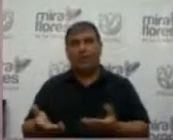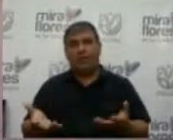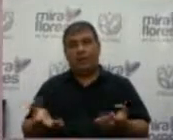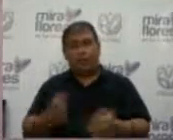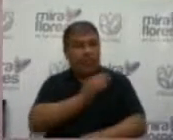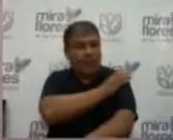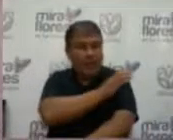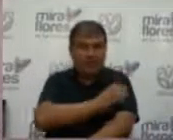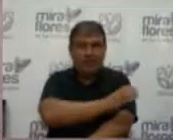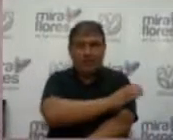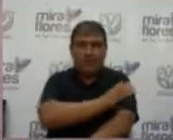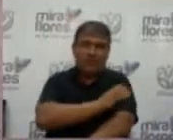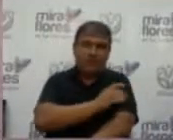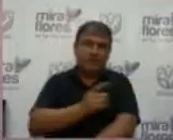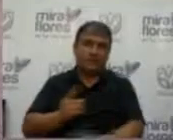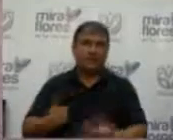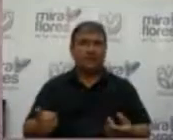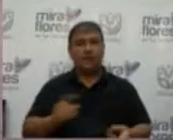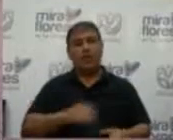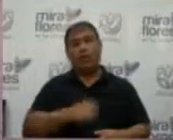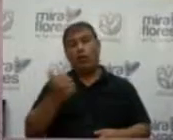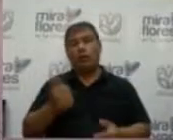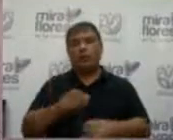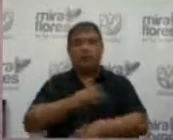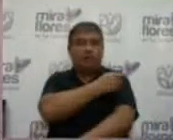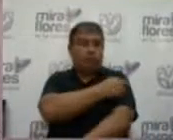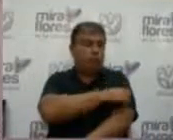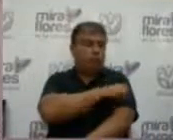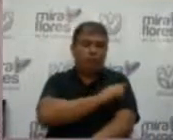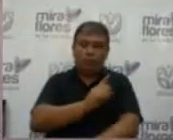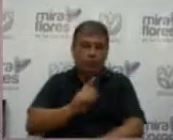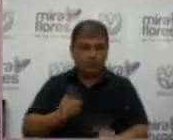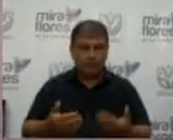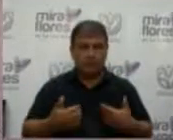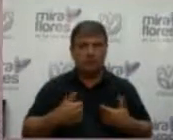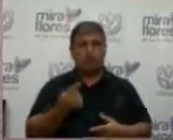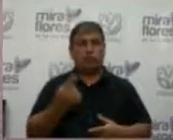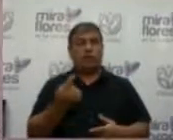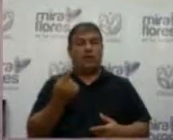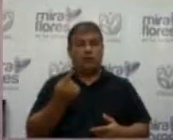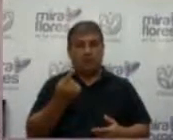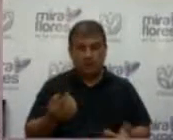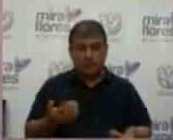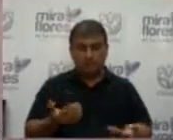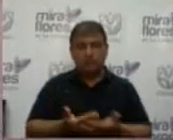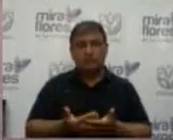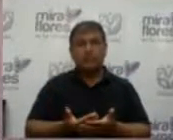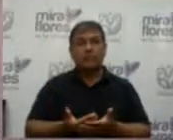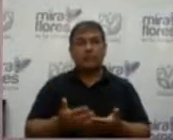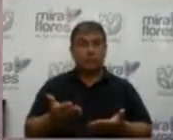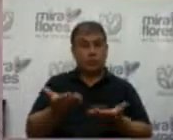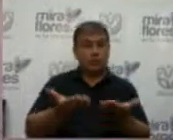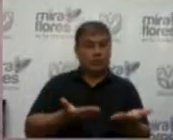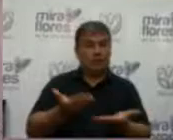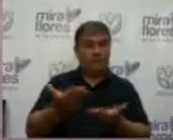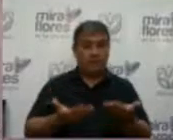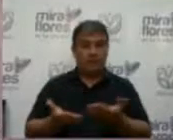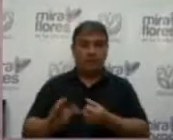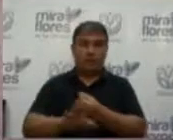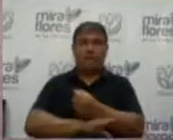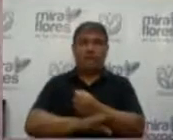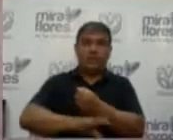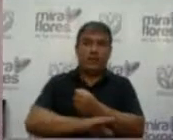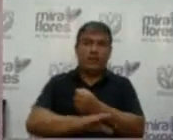a una clínica, a un centro de asistencia médica, para nada. Simple y llanamente es un servicio